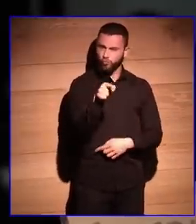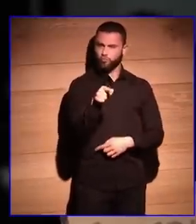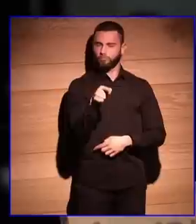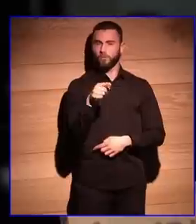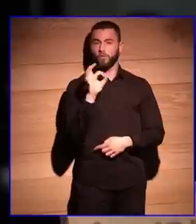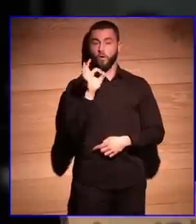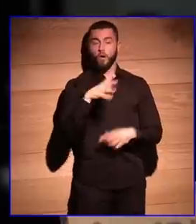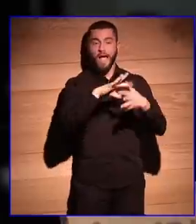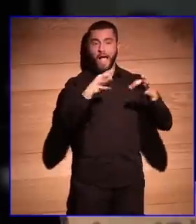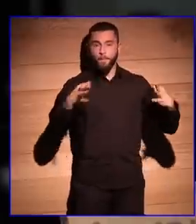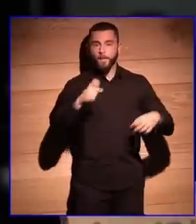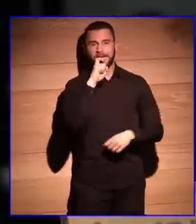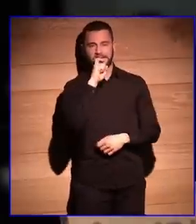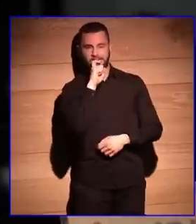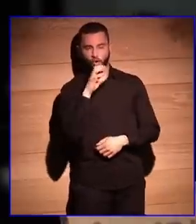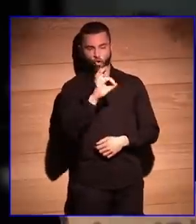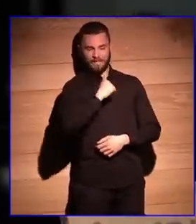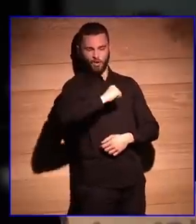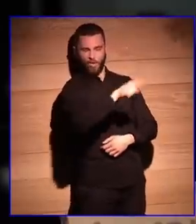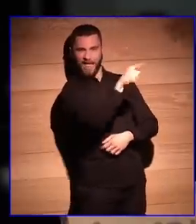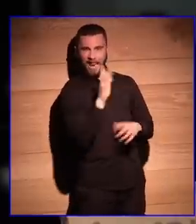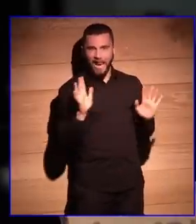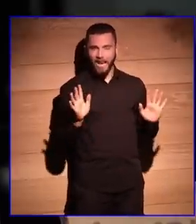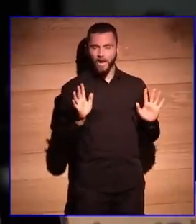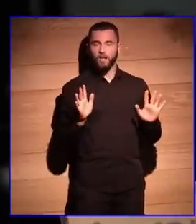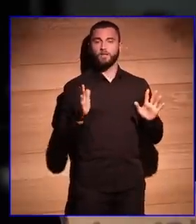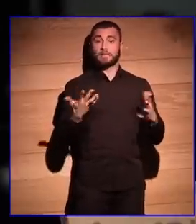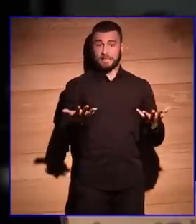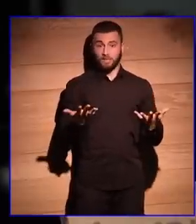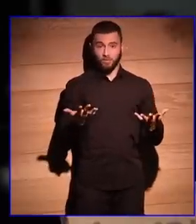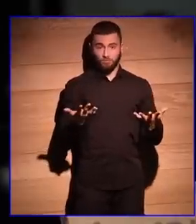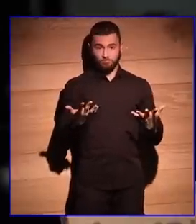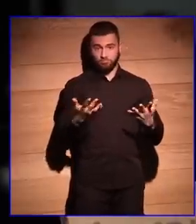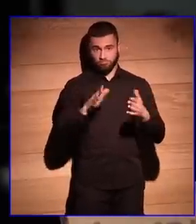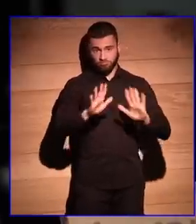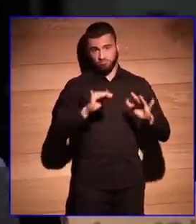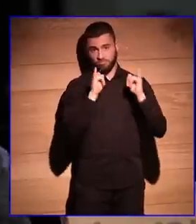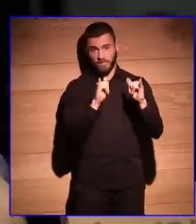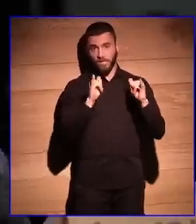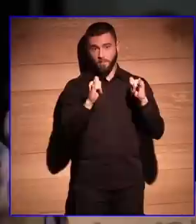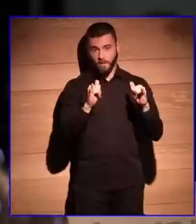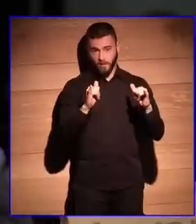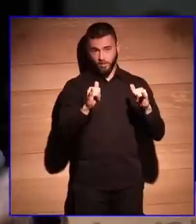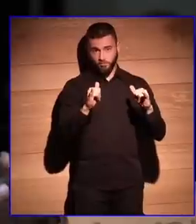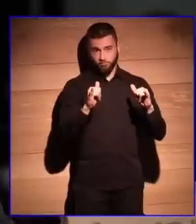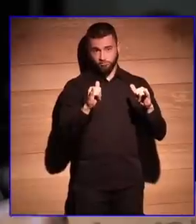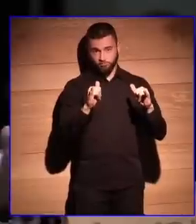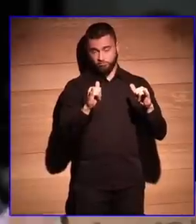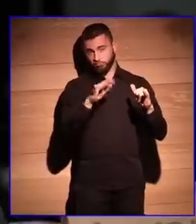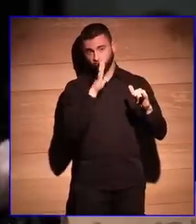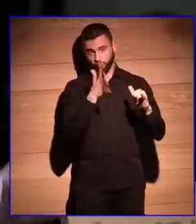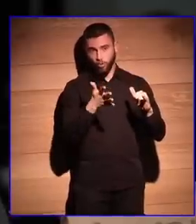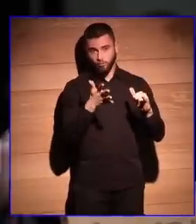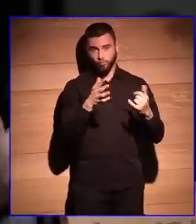modo tus amigos te envidiarán o que se joda él. Y eso resulta medianamente divertido porque también hay